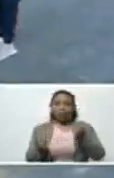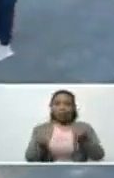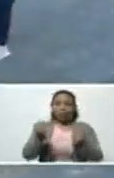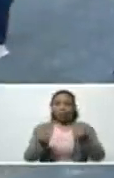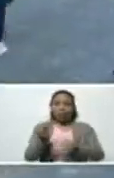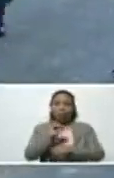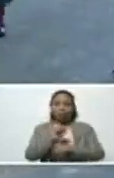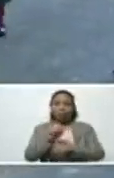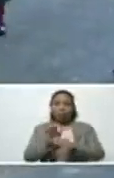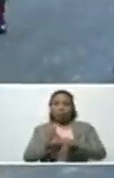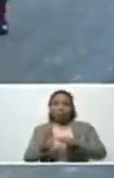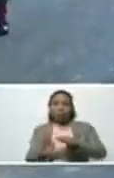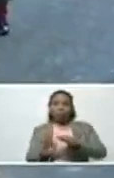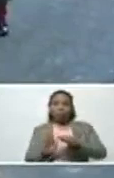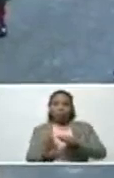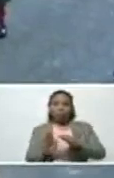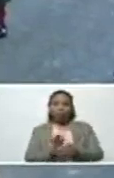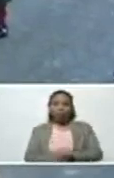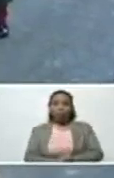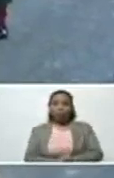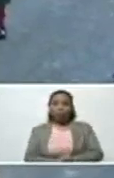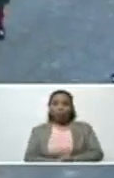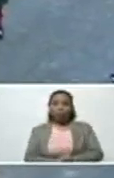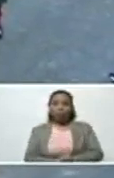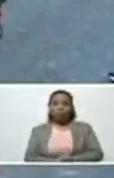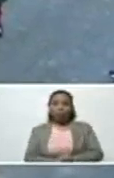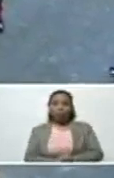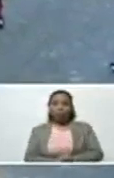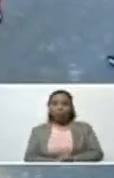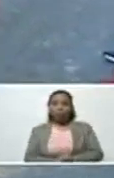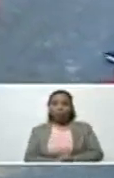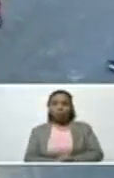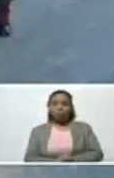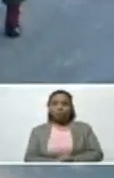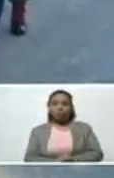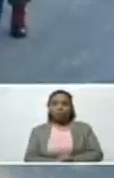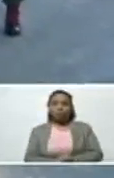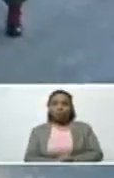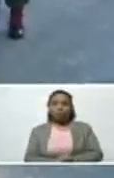Dale, presidente. No, es que yo lo apagué. Yo lo apagué. Ah, dele.